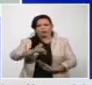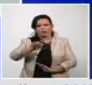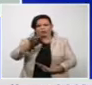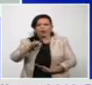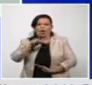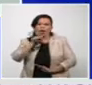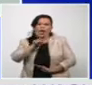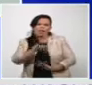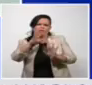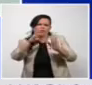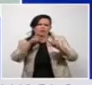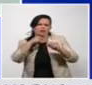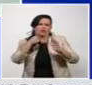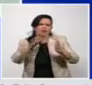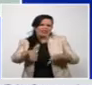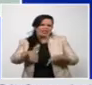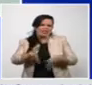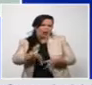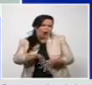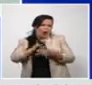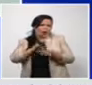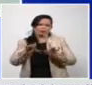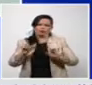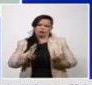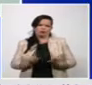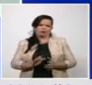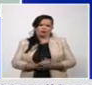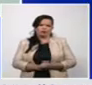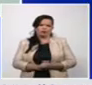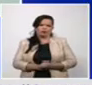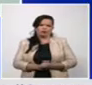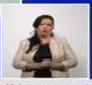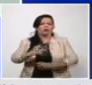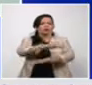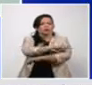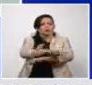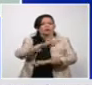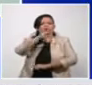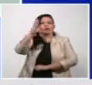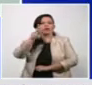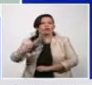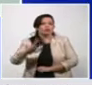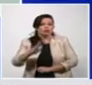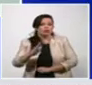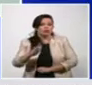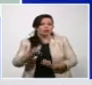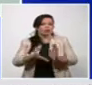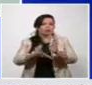es elevada. Brasil, elevada cifra de casos por millón,